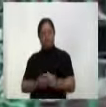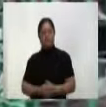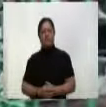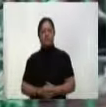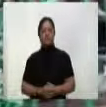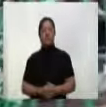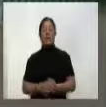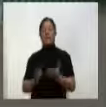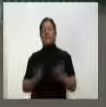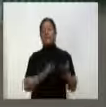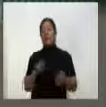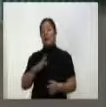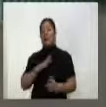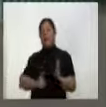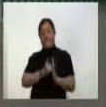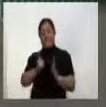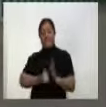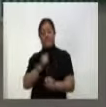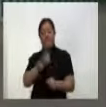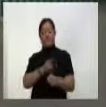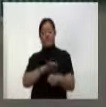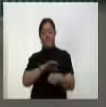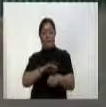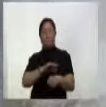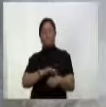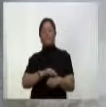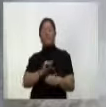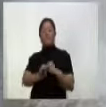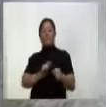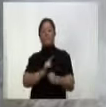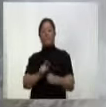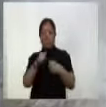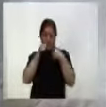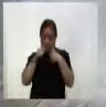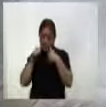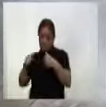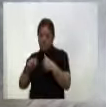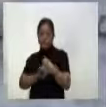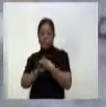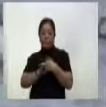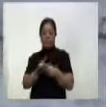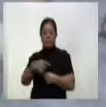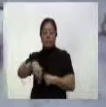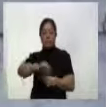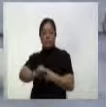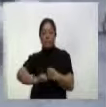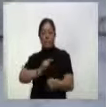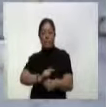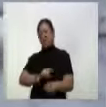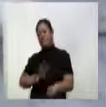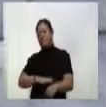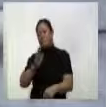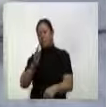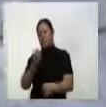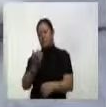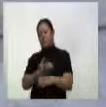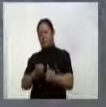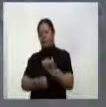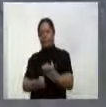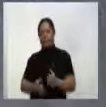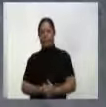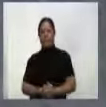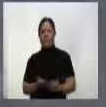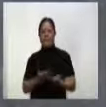que construirá la primera clínica veterinaria del estado, que atenderá problemas de salud de las mascotas, entre otras acciones. Adán